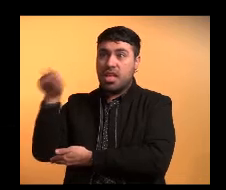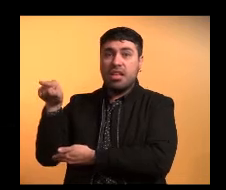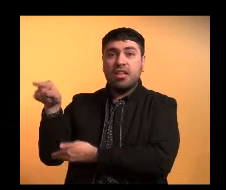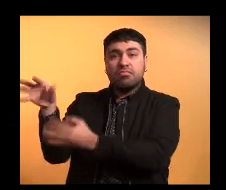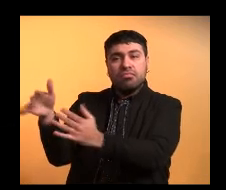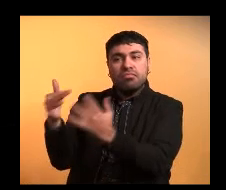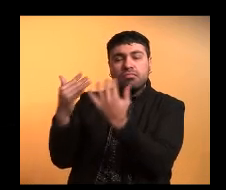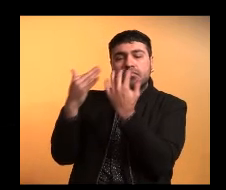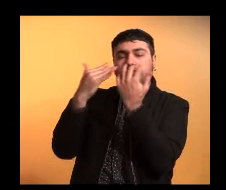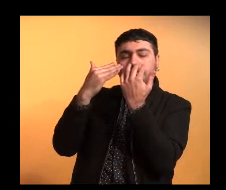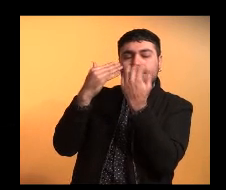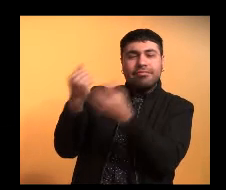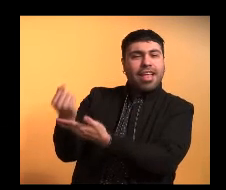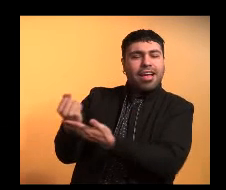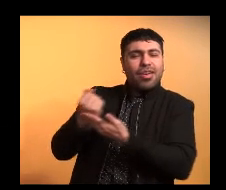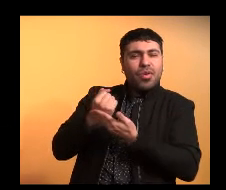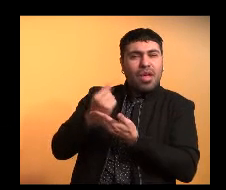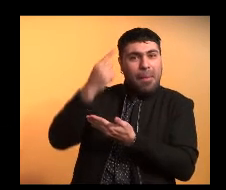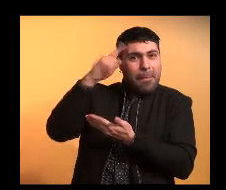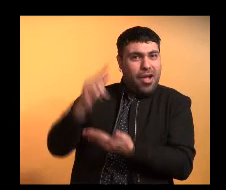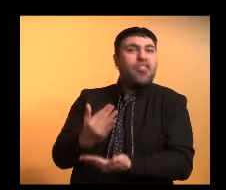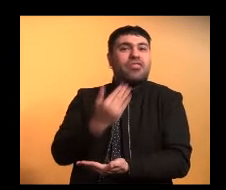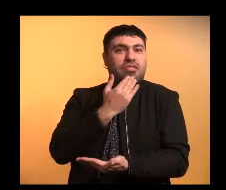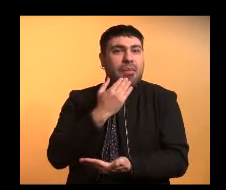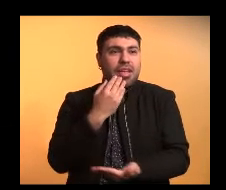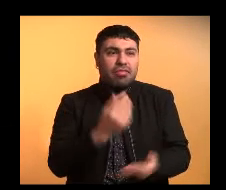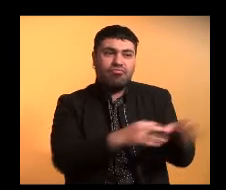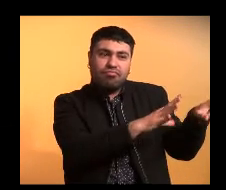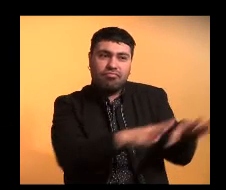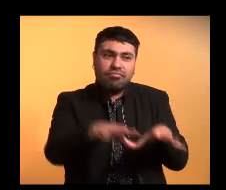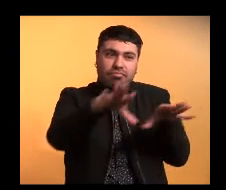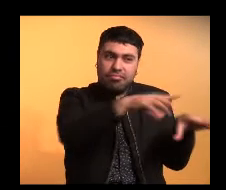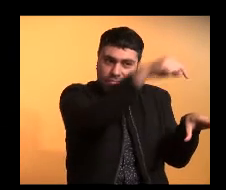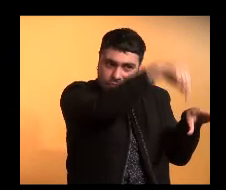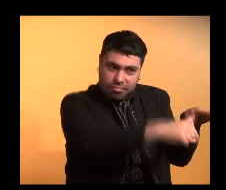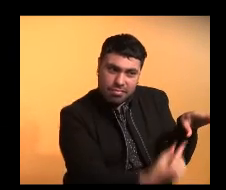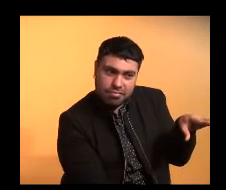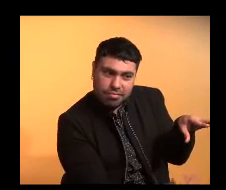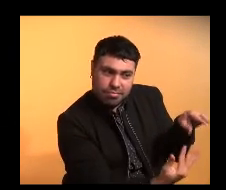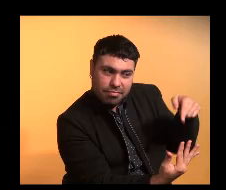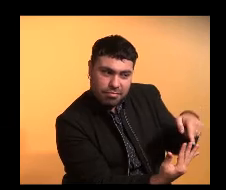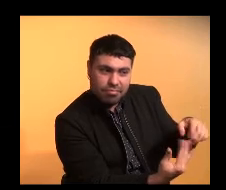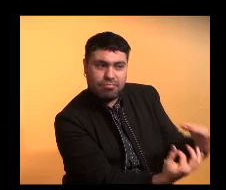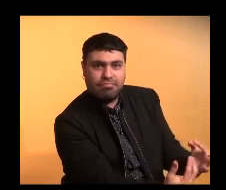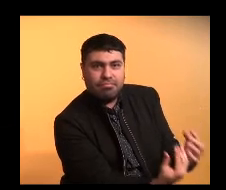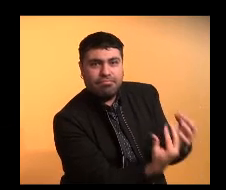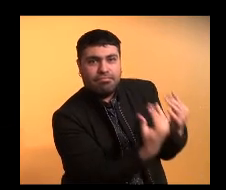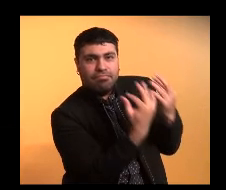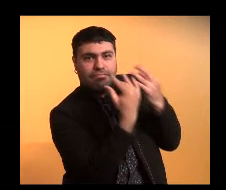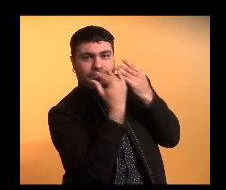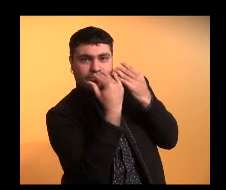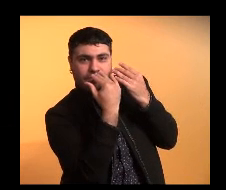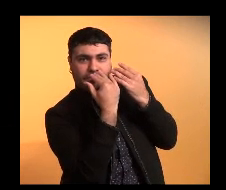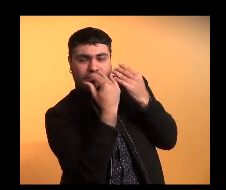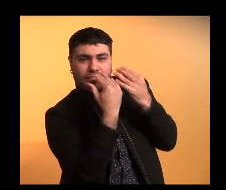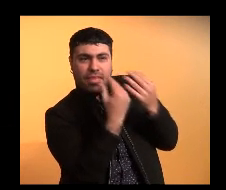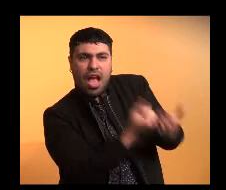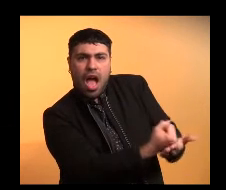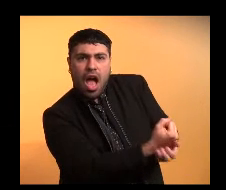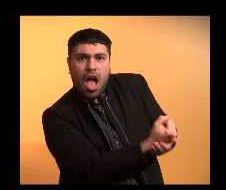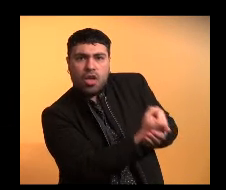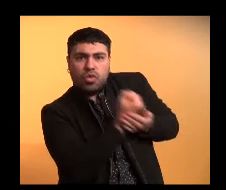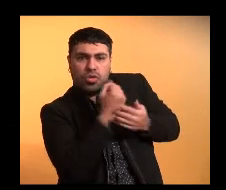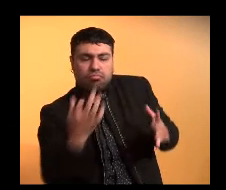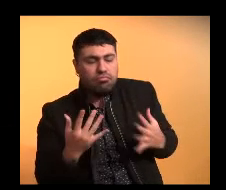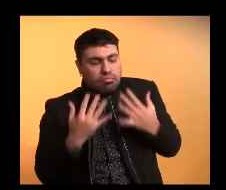del oxígeno que nosotros respiramos a diario. Entonces son tremendamente importantes. O sea, debemos agradecer esas dos horas de